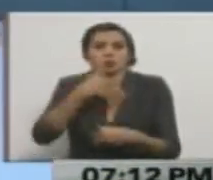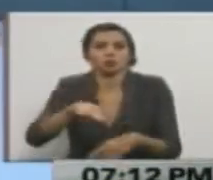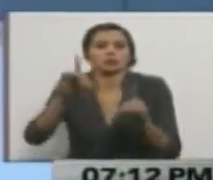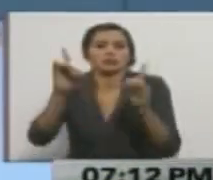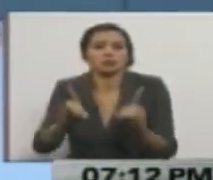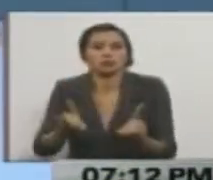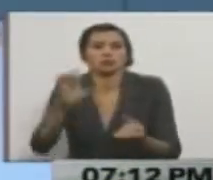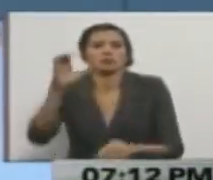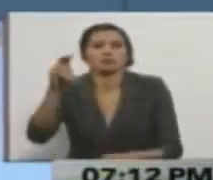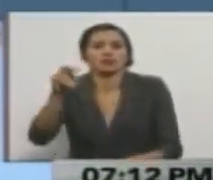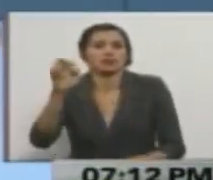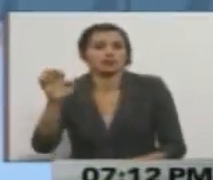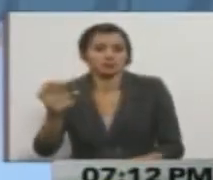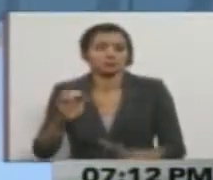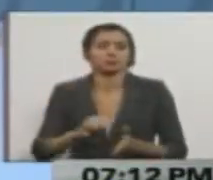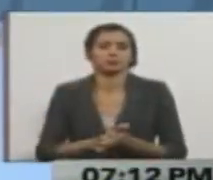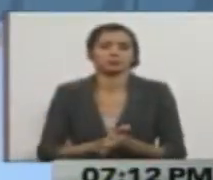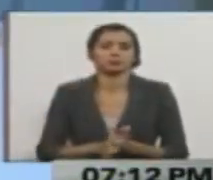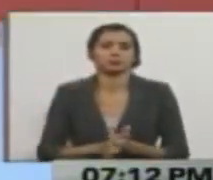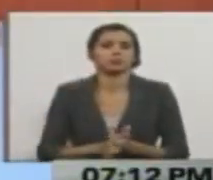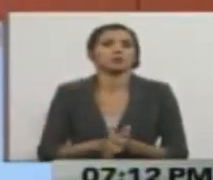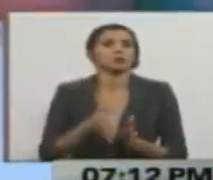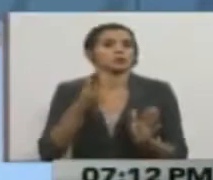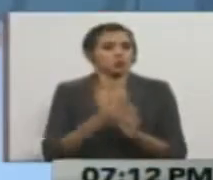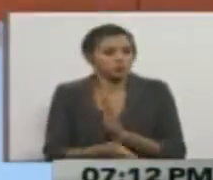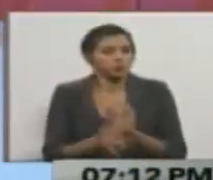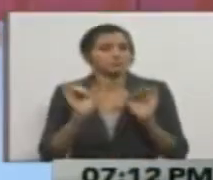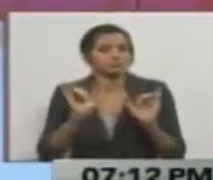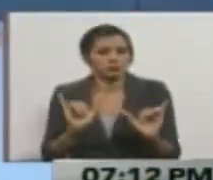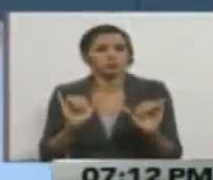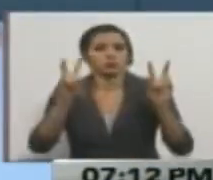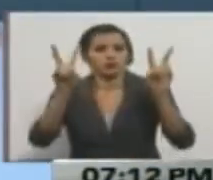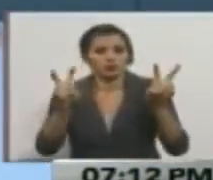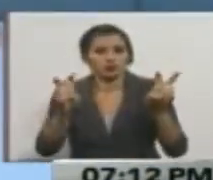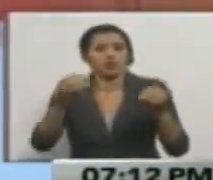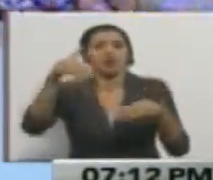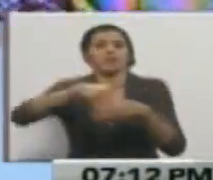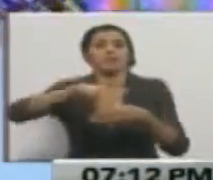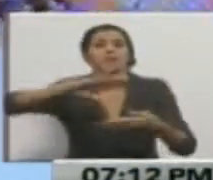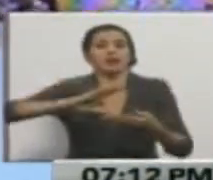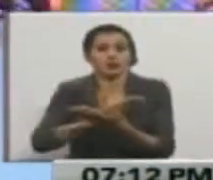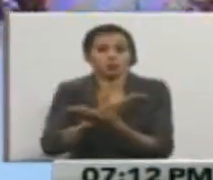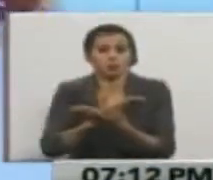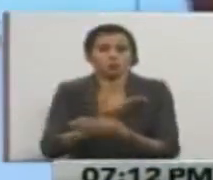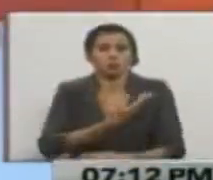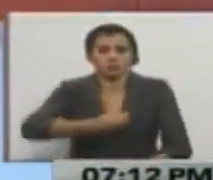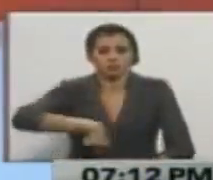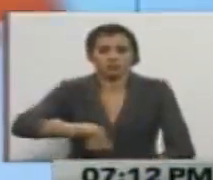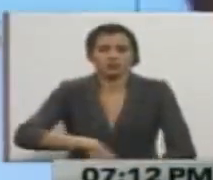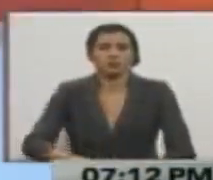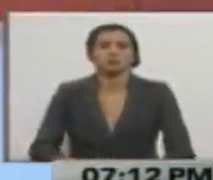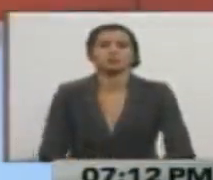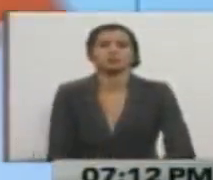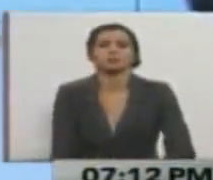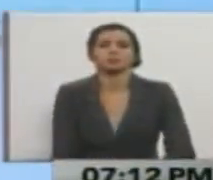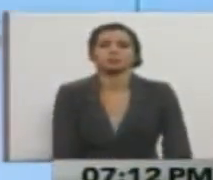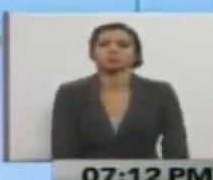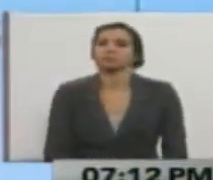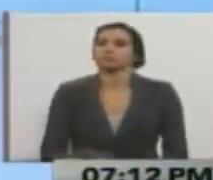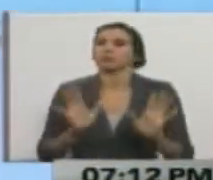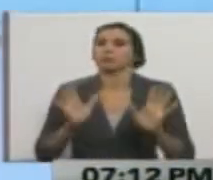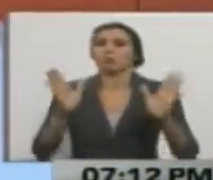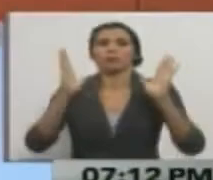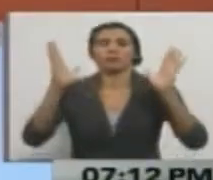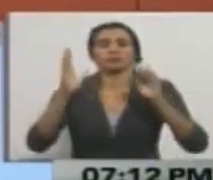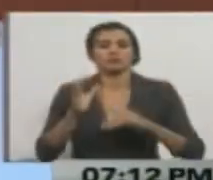Consejo Nacional Electoral a propósito del referéndum revocatorio. Por fin, el Consejo